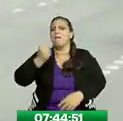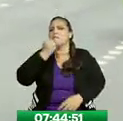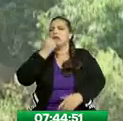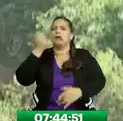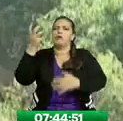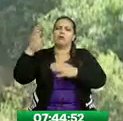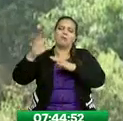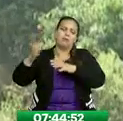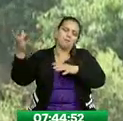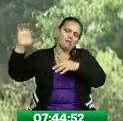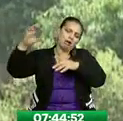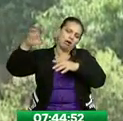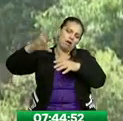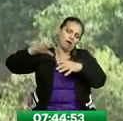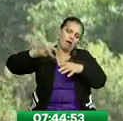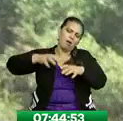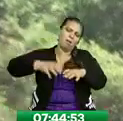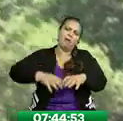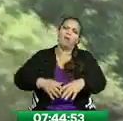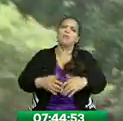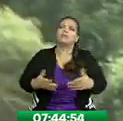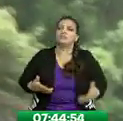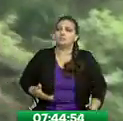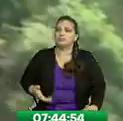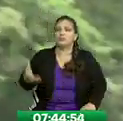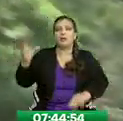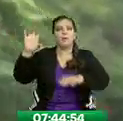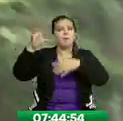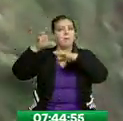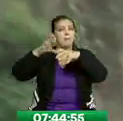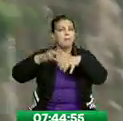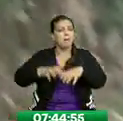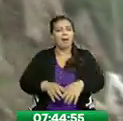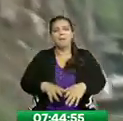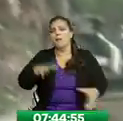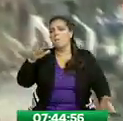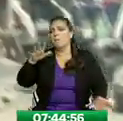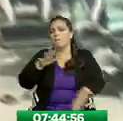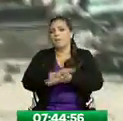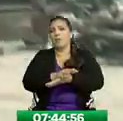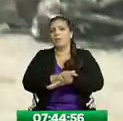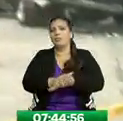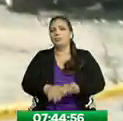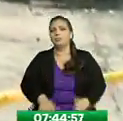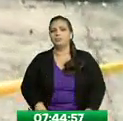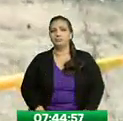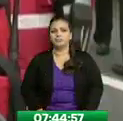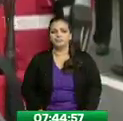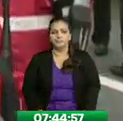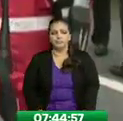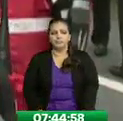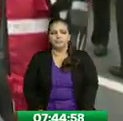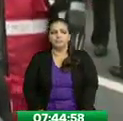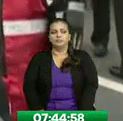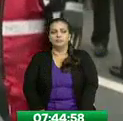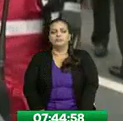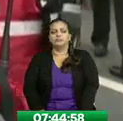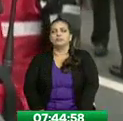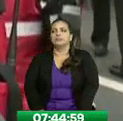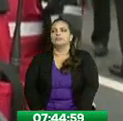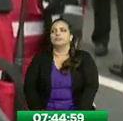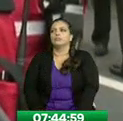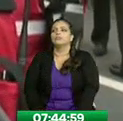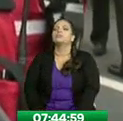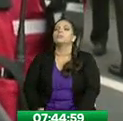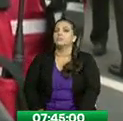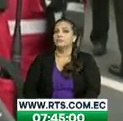vía en sentido norte-sur fue cerrado cerca de medio kilómetro. Un estudio determinará cuál es la situación. Que tenemos posibles caídas